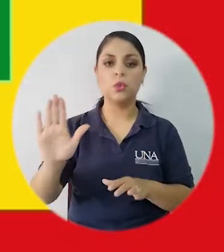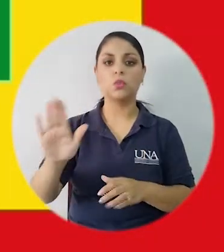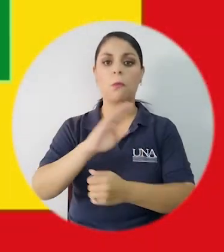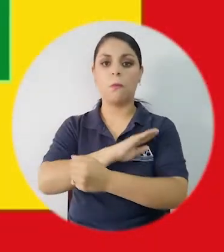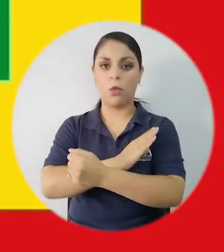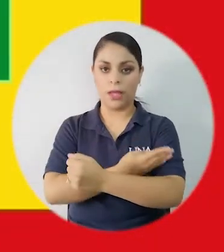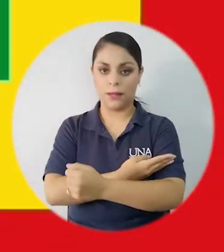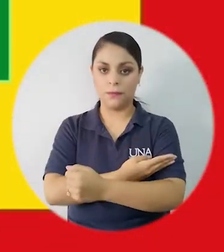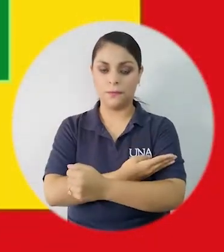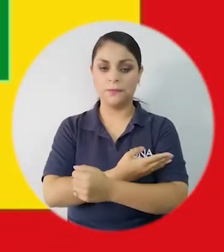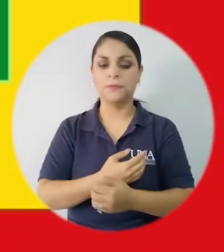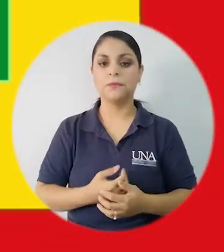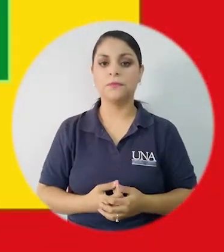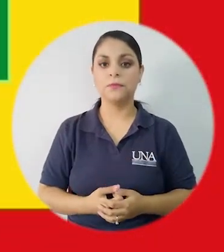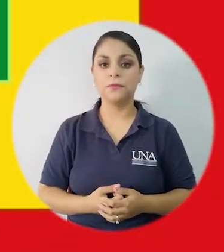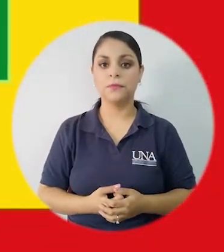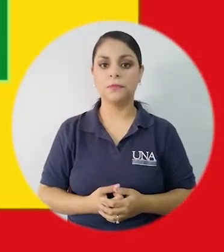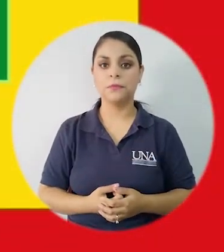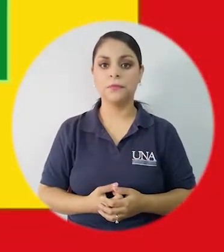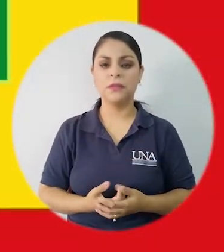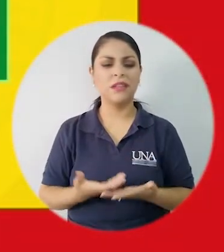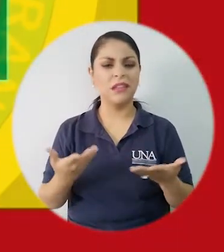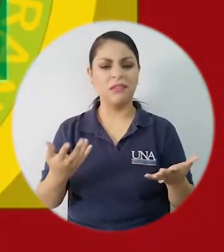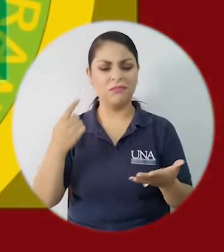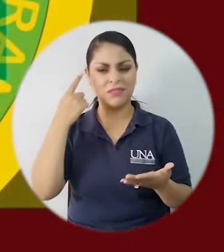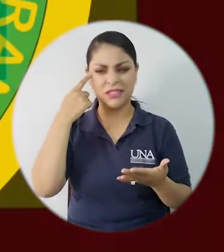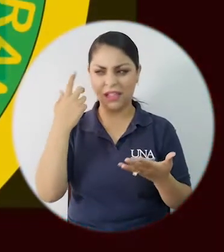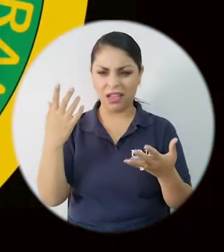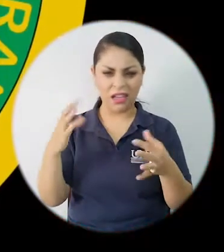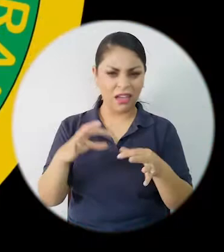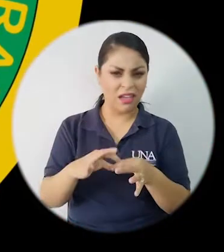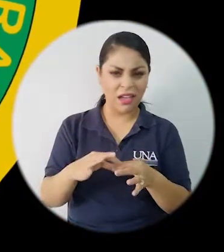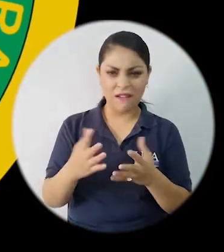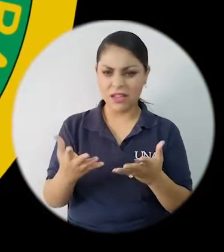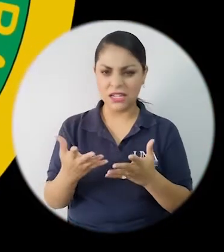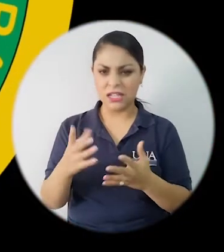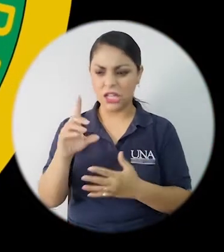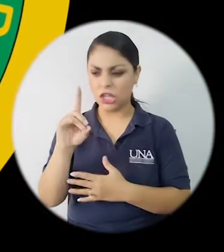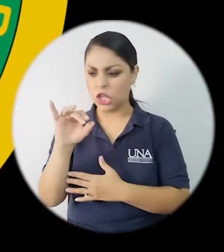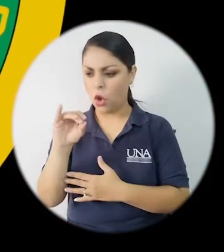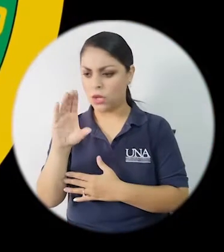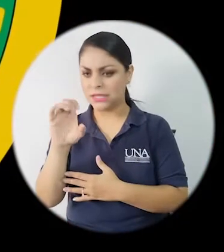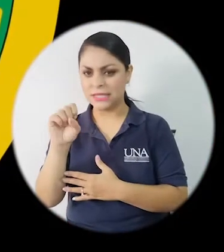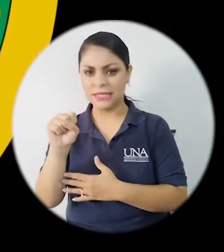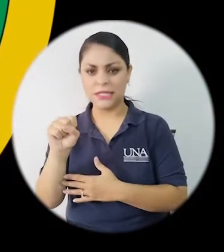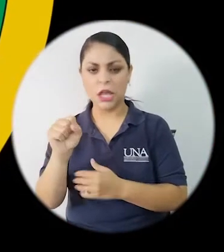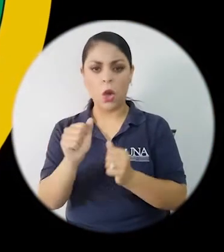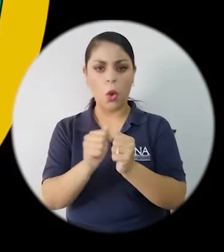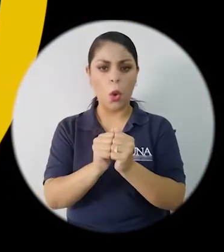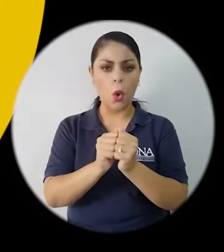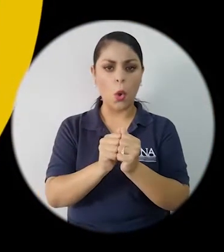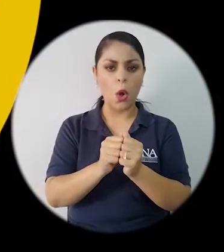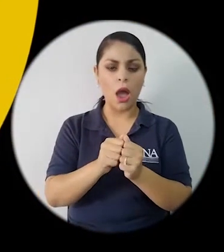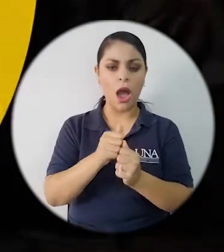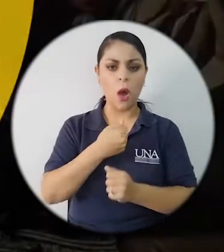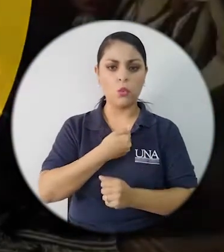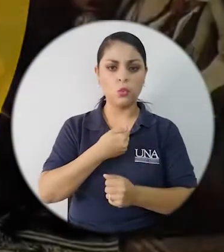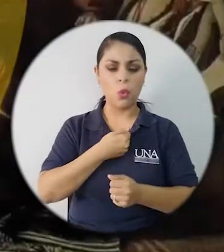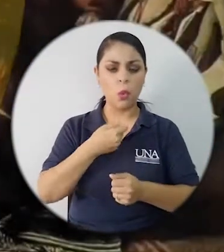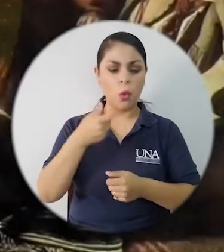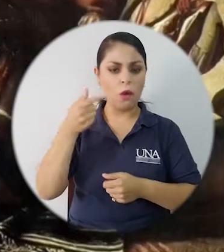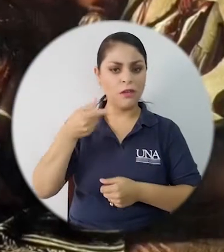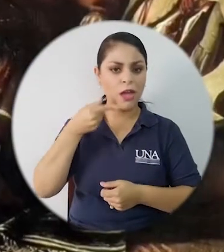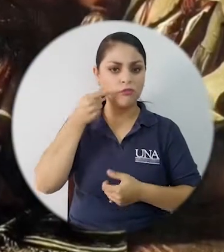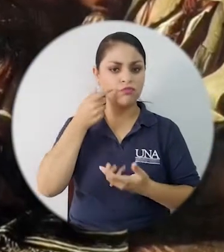también del poder civil. ¿Qué tiene que ver la creación de una diócesis con un deseo de autogobierno? Ahí hay